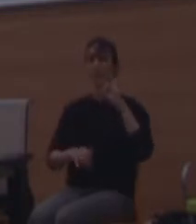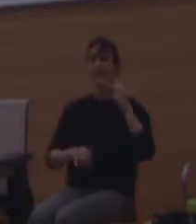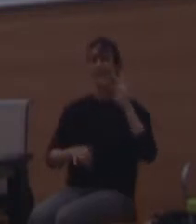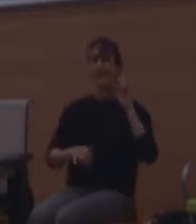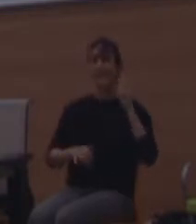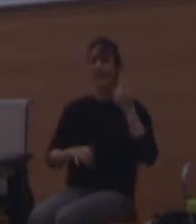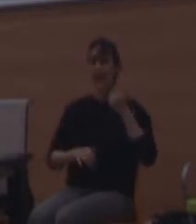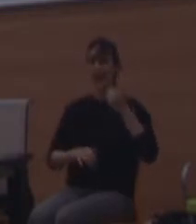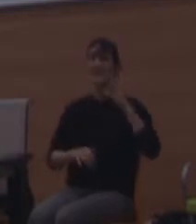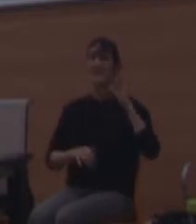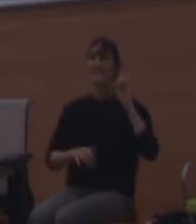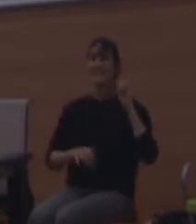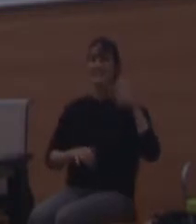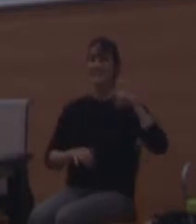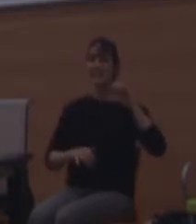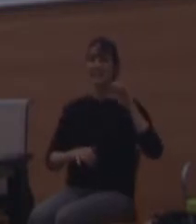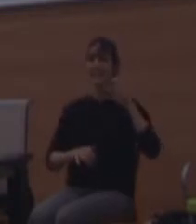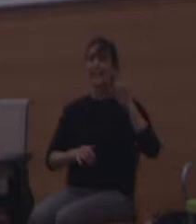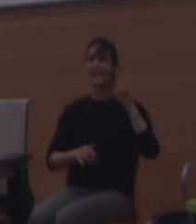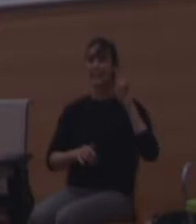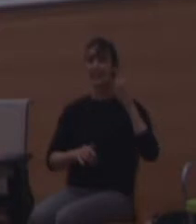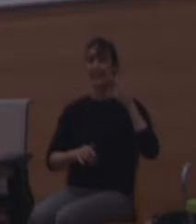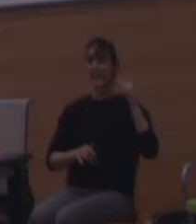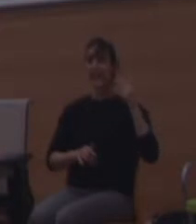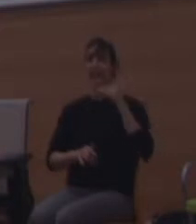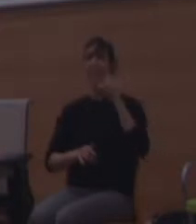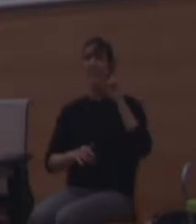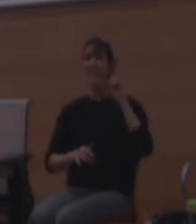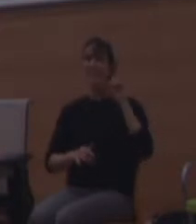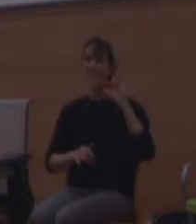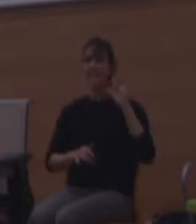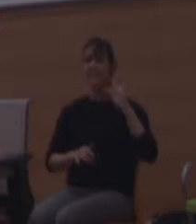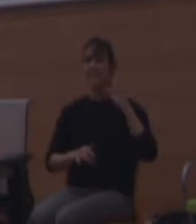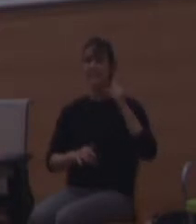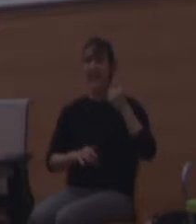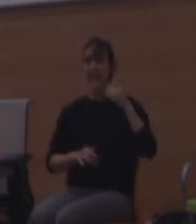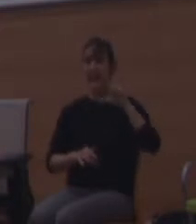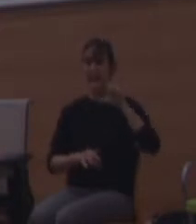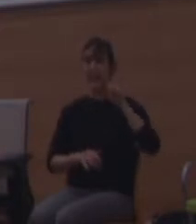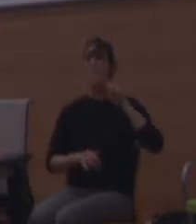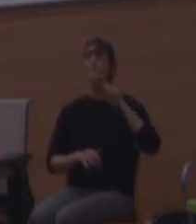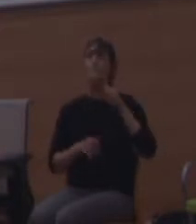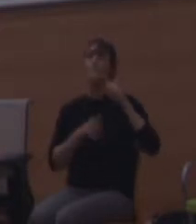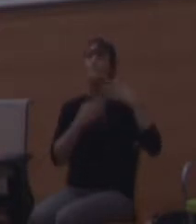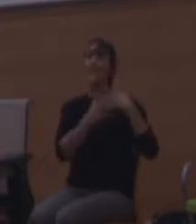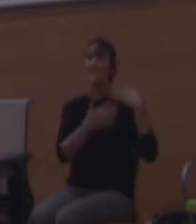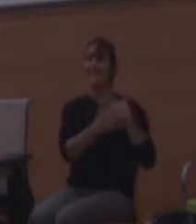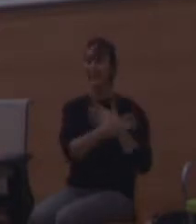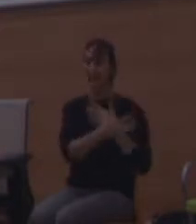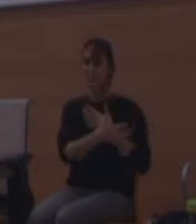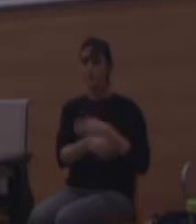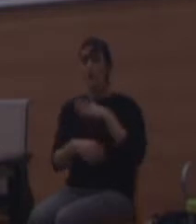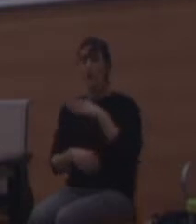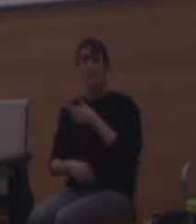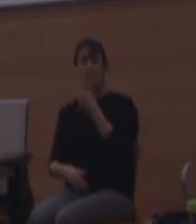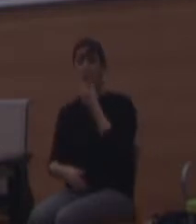y mixta. ¿Por qué la llamamos así o por qué se denomina así? Es sencillo,